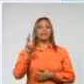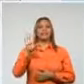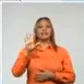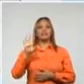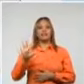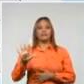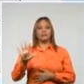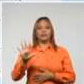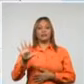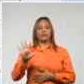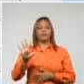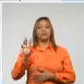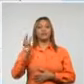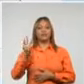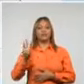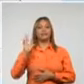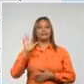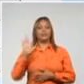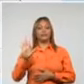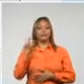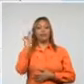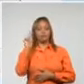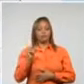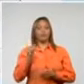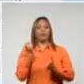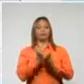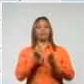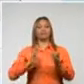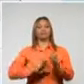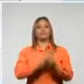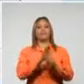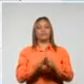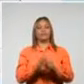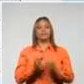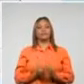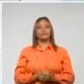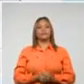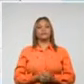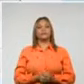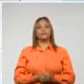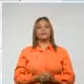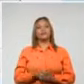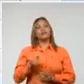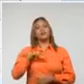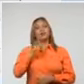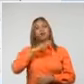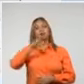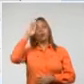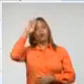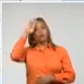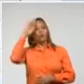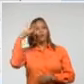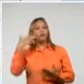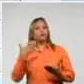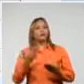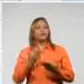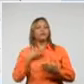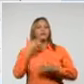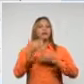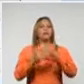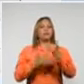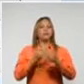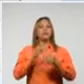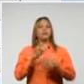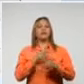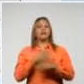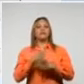personas con la COVID-19. Esto hace que ya Cuba haya procesado un